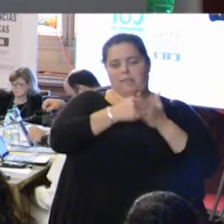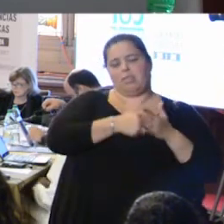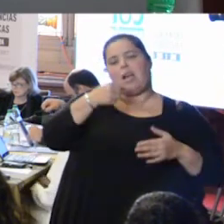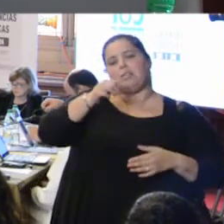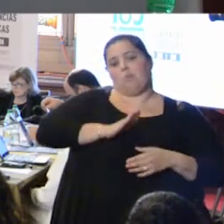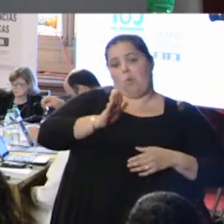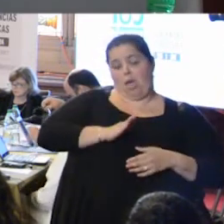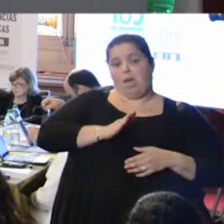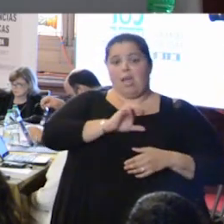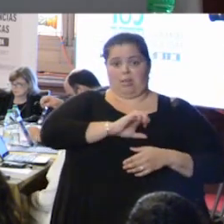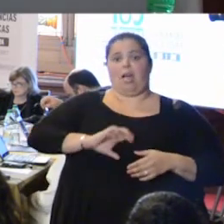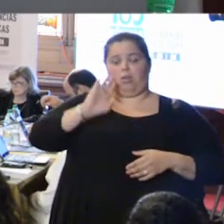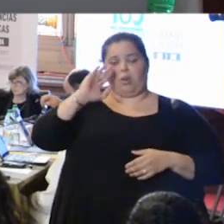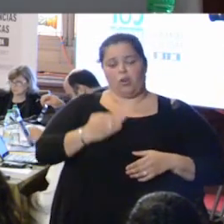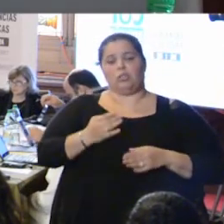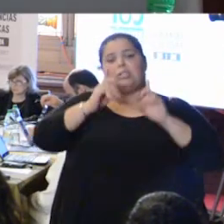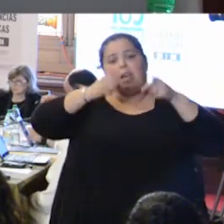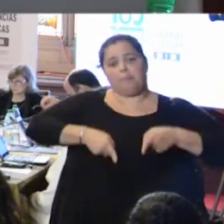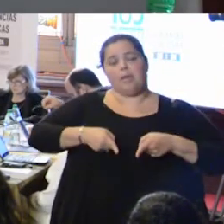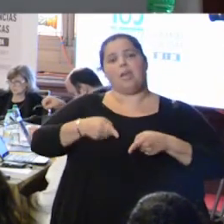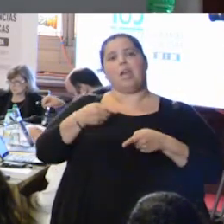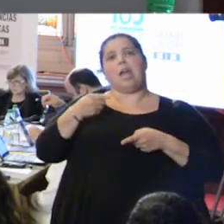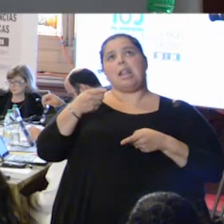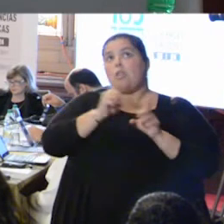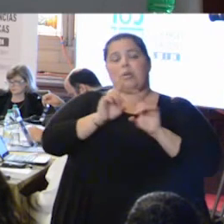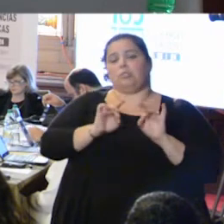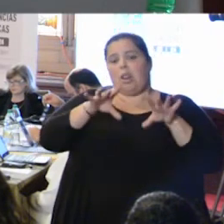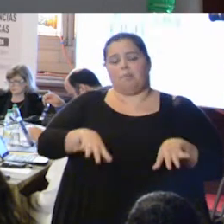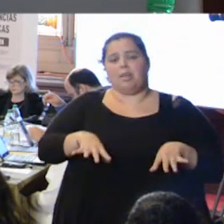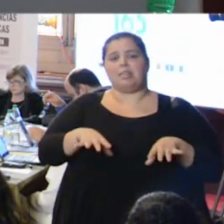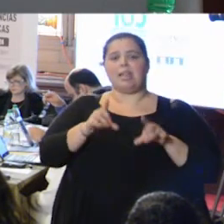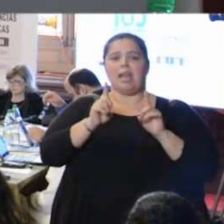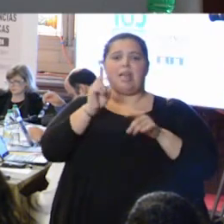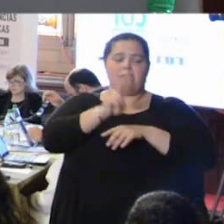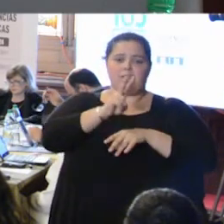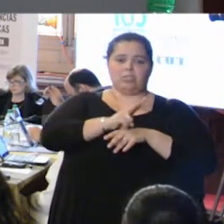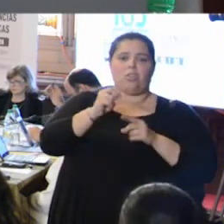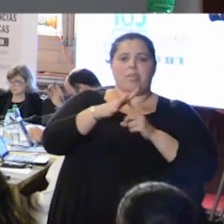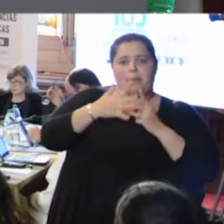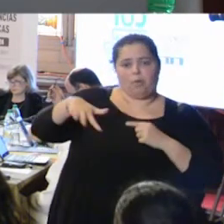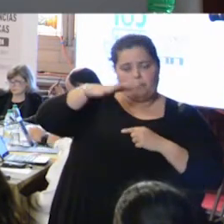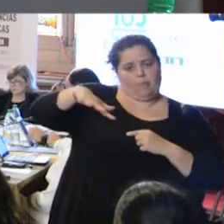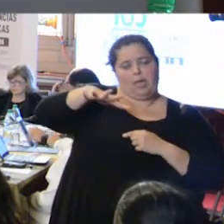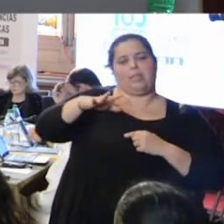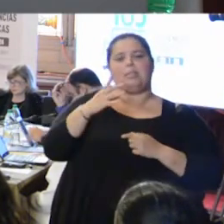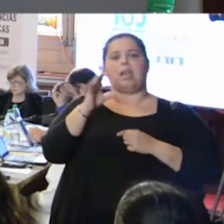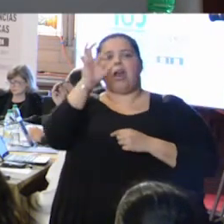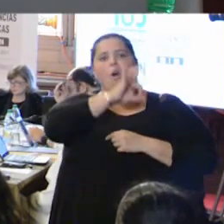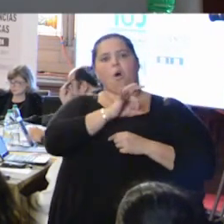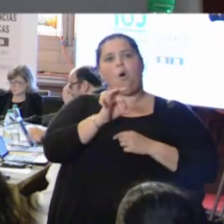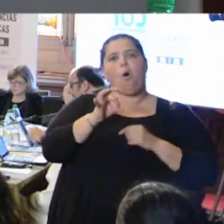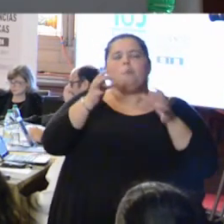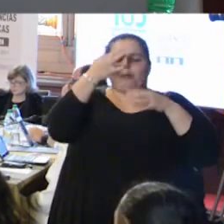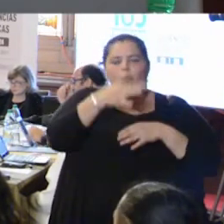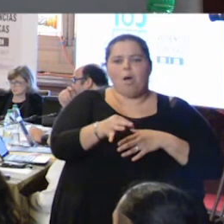lo reconoce, que además de eso no son solamente los defensores ambientales o los de pueblos indígenas